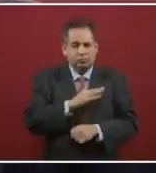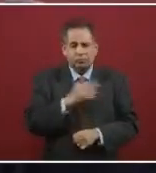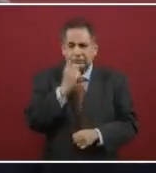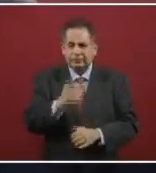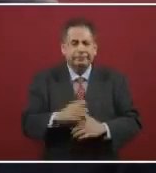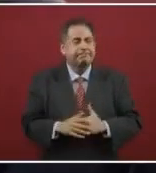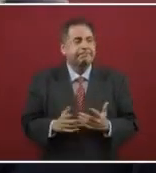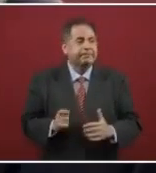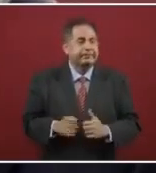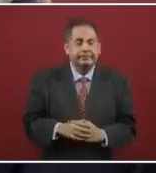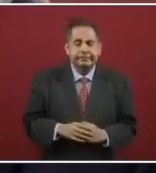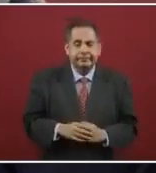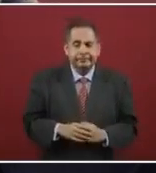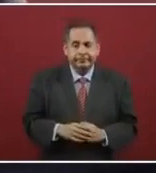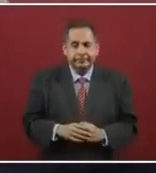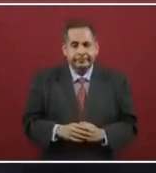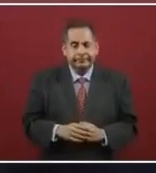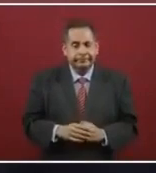que